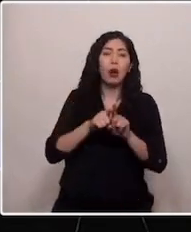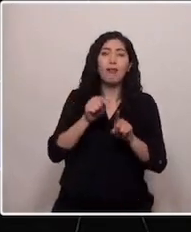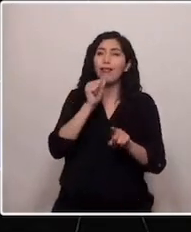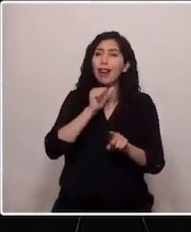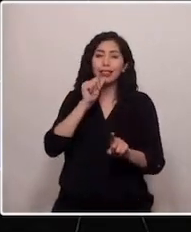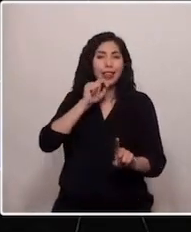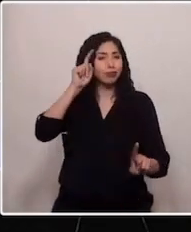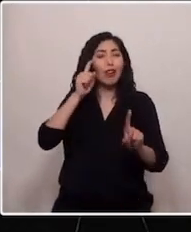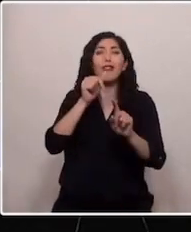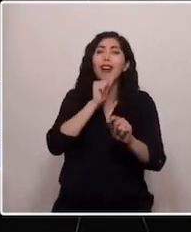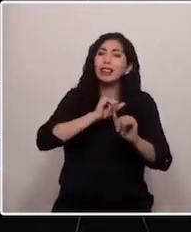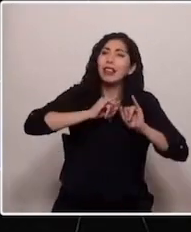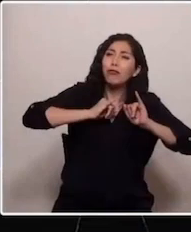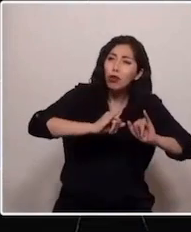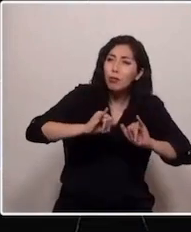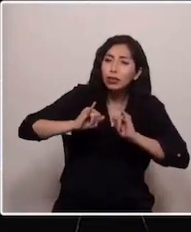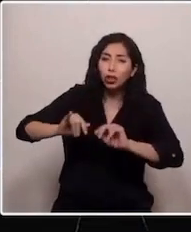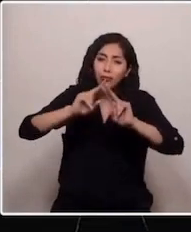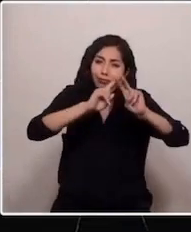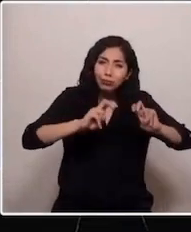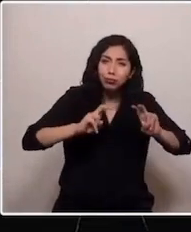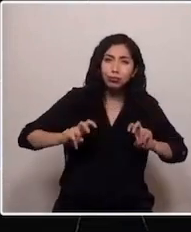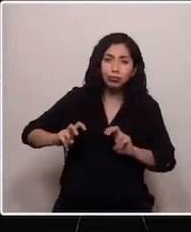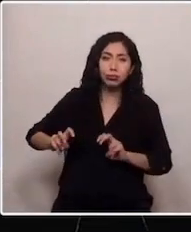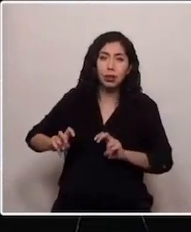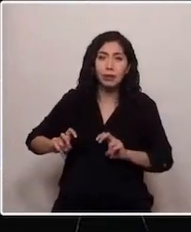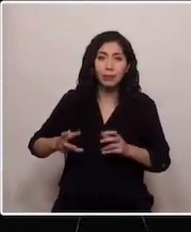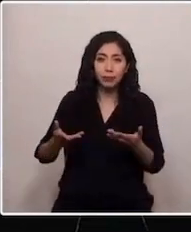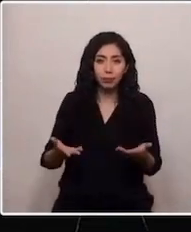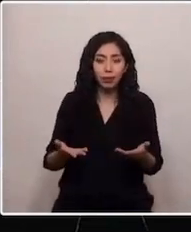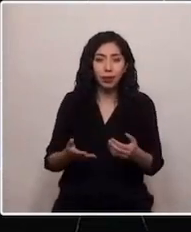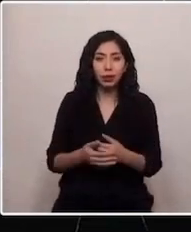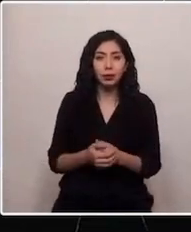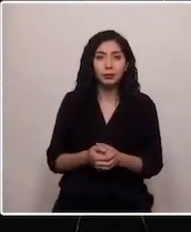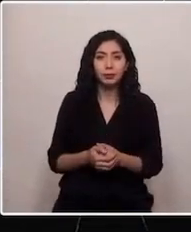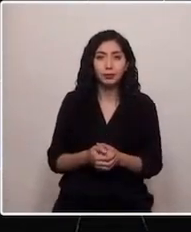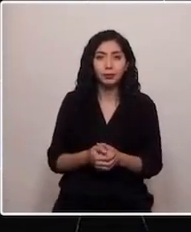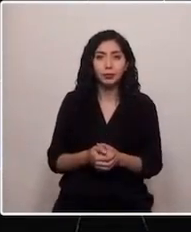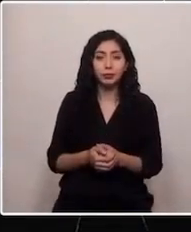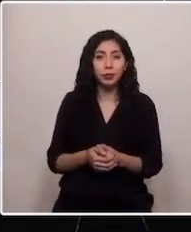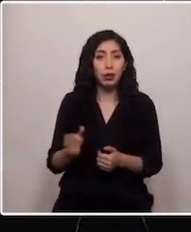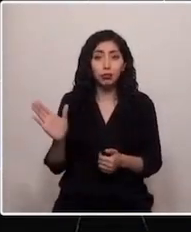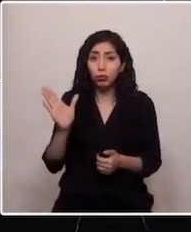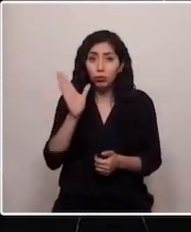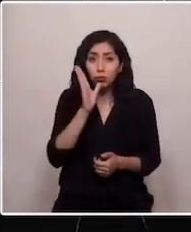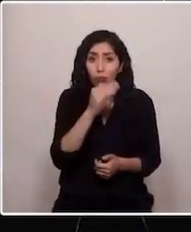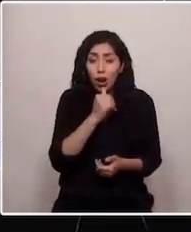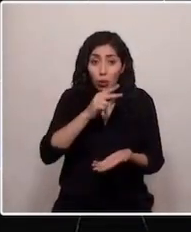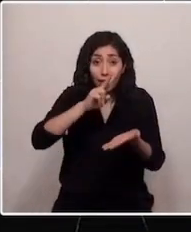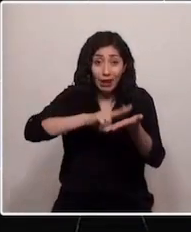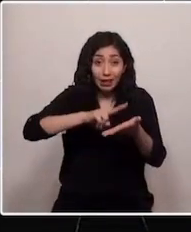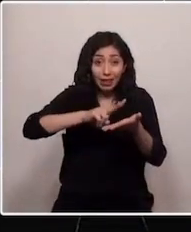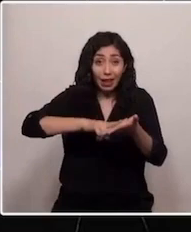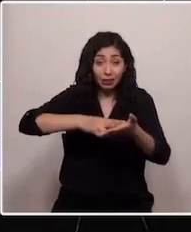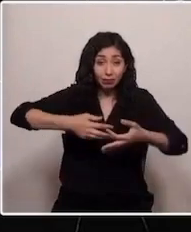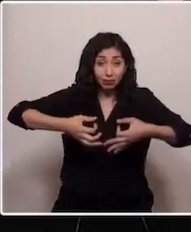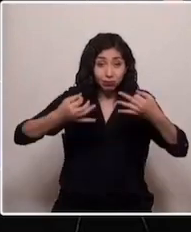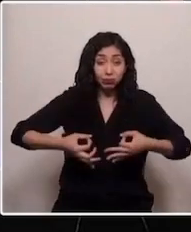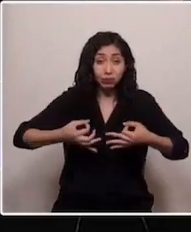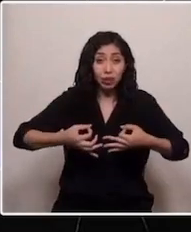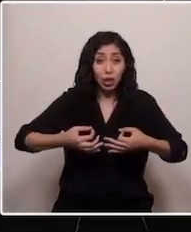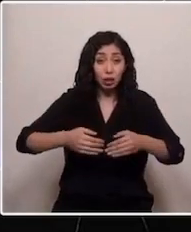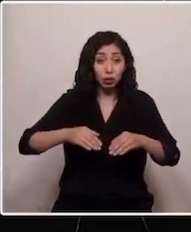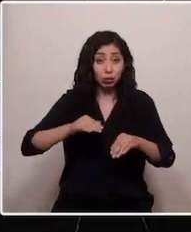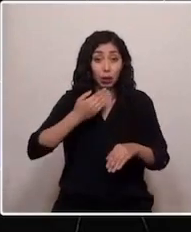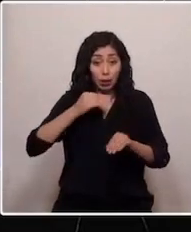mucha información que recabar no hay fallos no existe una verdad unívoca de hecho en esta misma